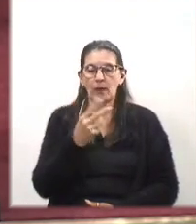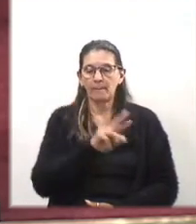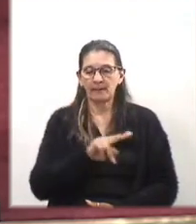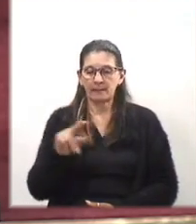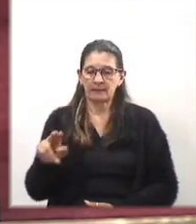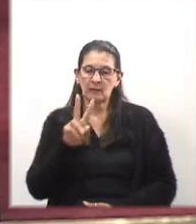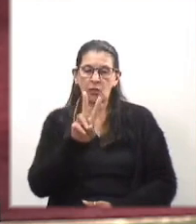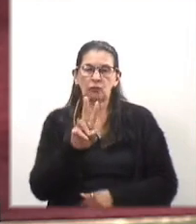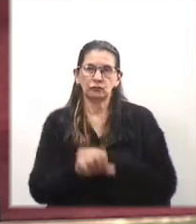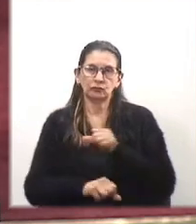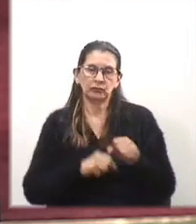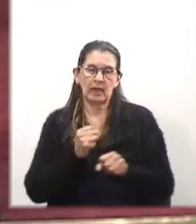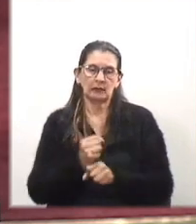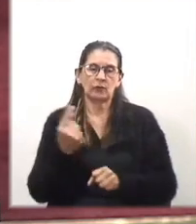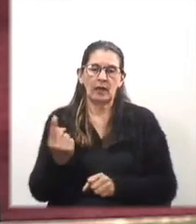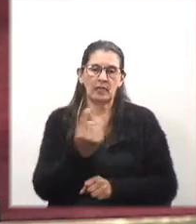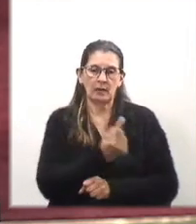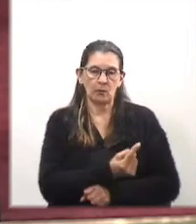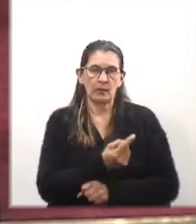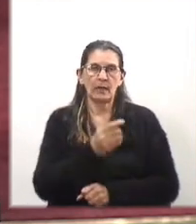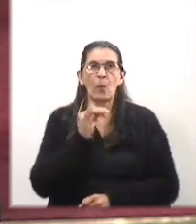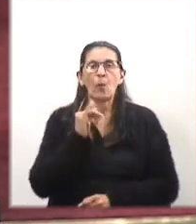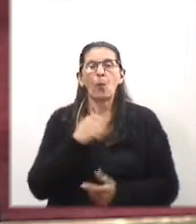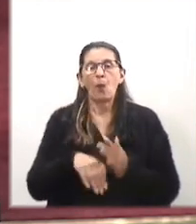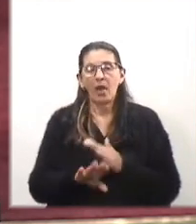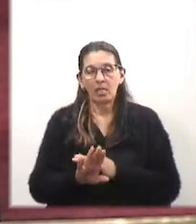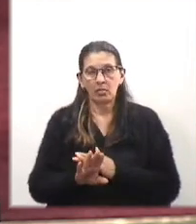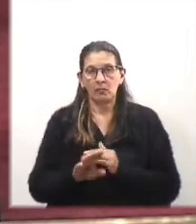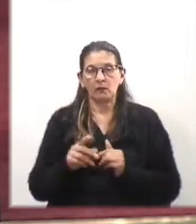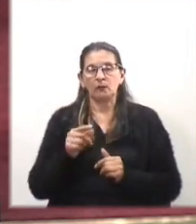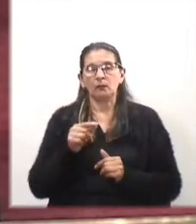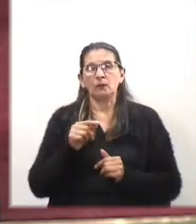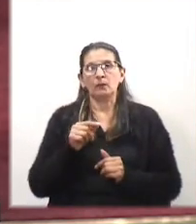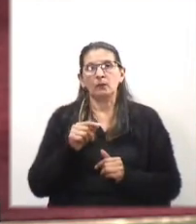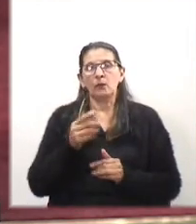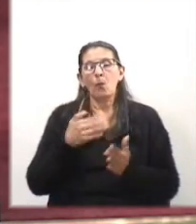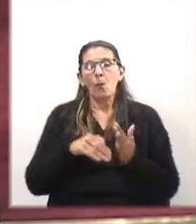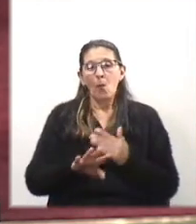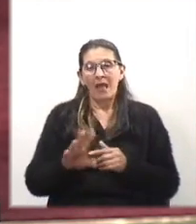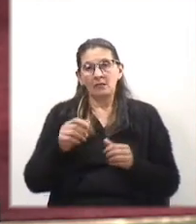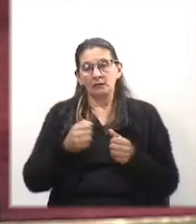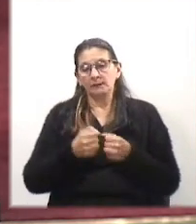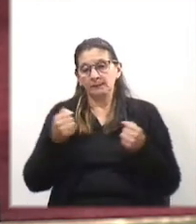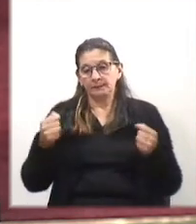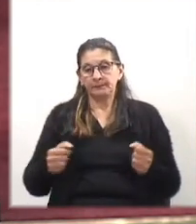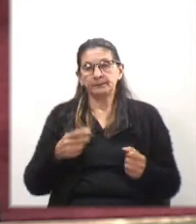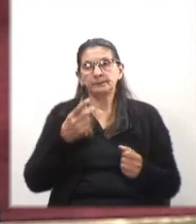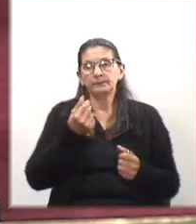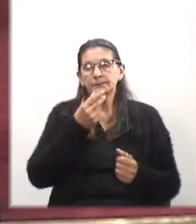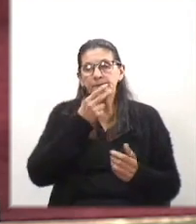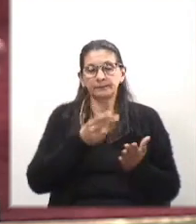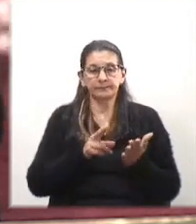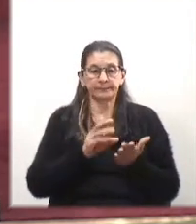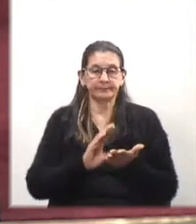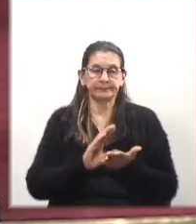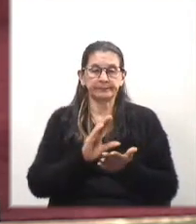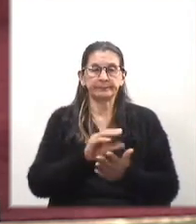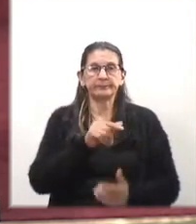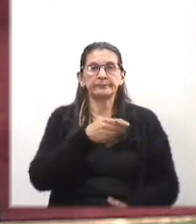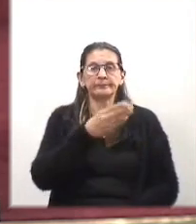permanencia de 2 años en cada una. Cuando se extinguen las contribuciones especiales de seguridad